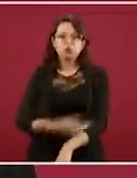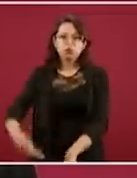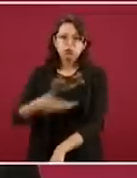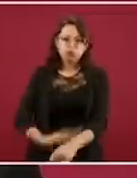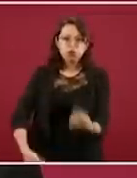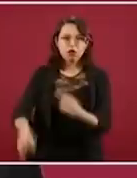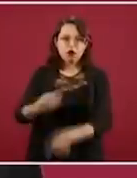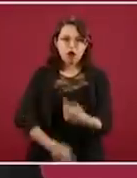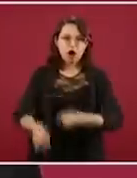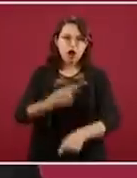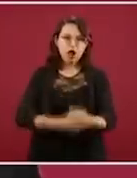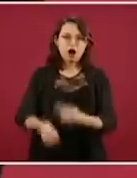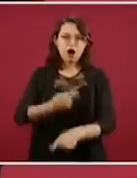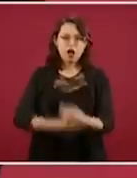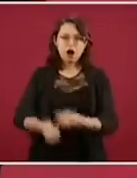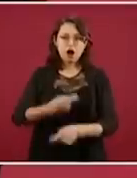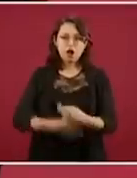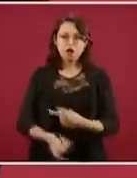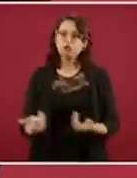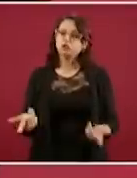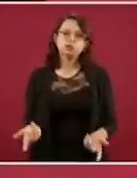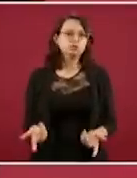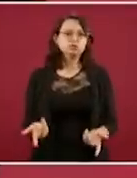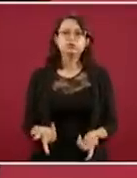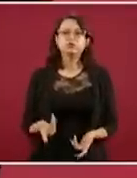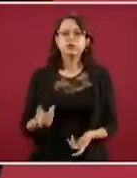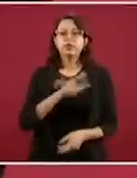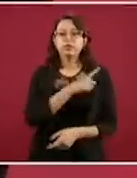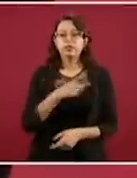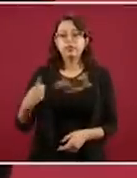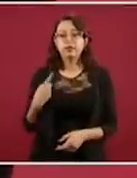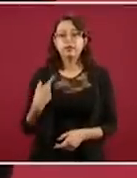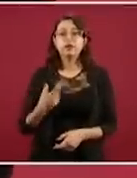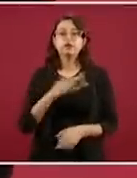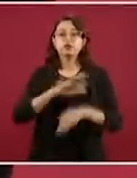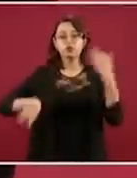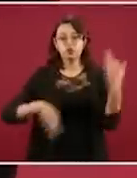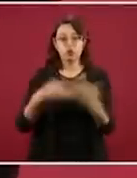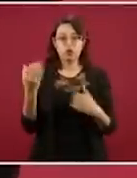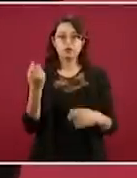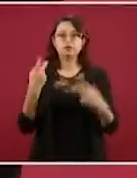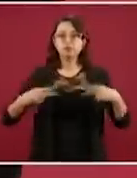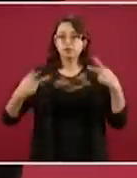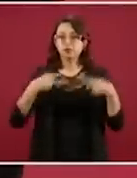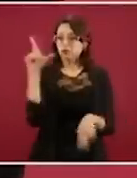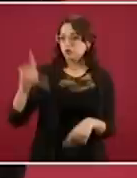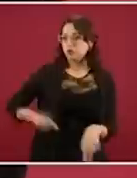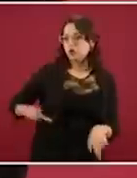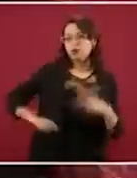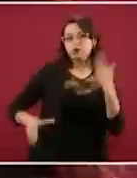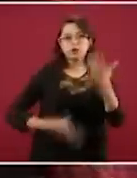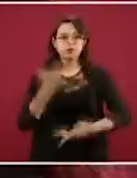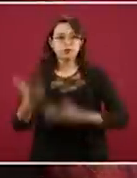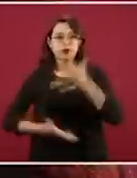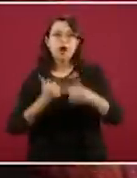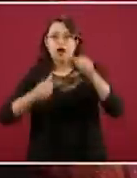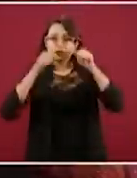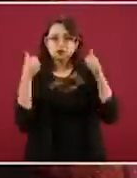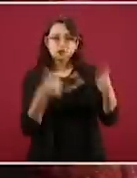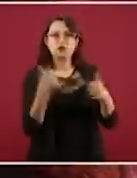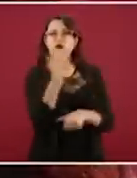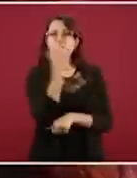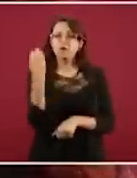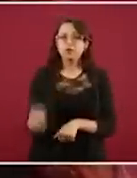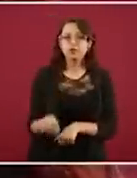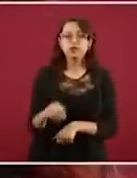sino que se entienda que es nuestra obligación darle atención como lo